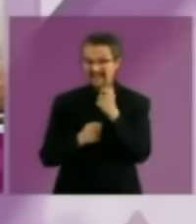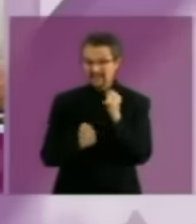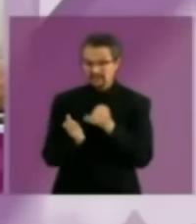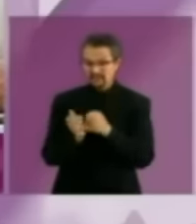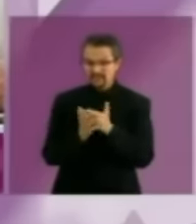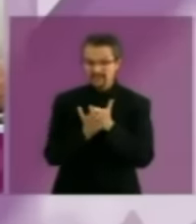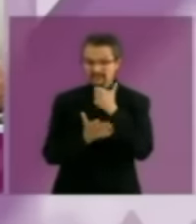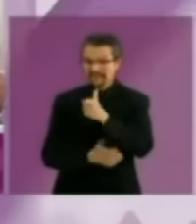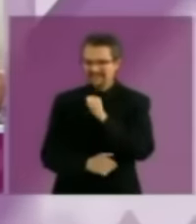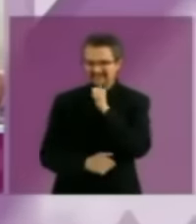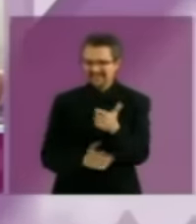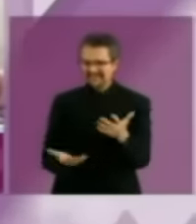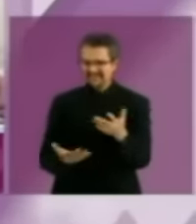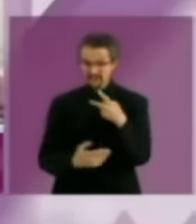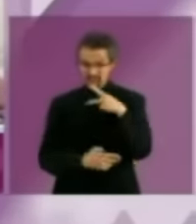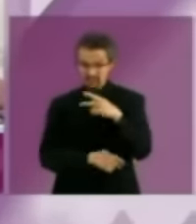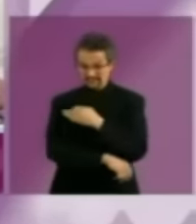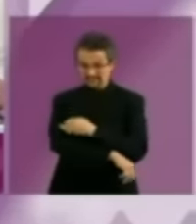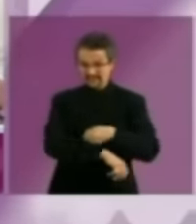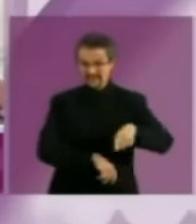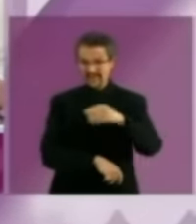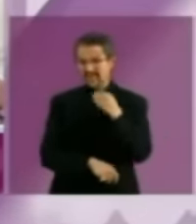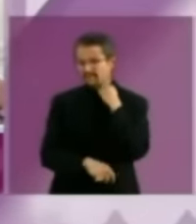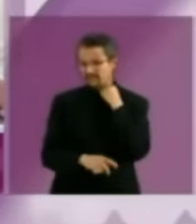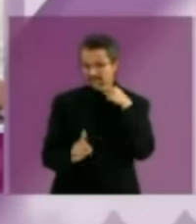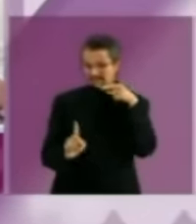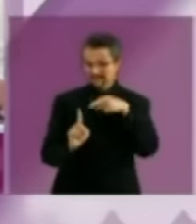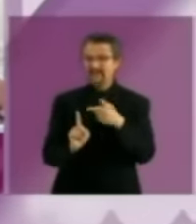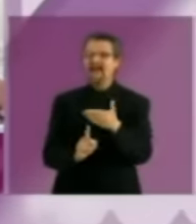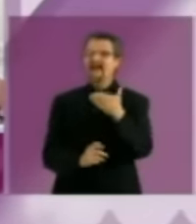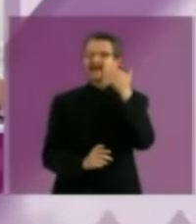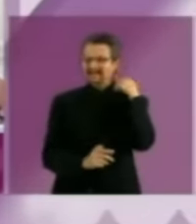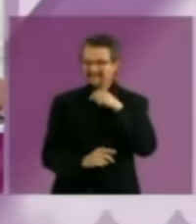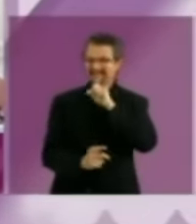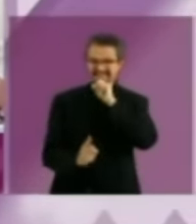etcétera, y ella solo tenía que sembrarlo ahí. No